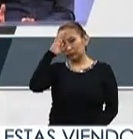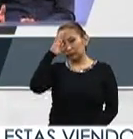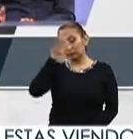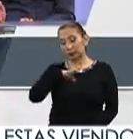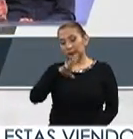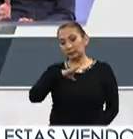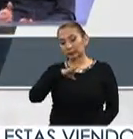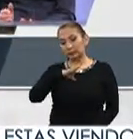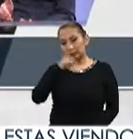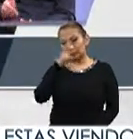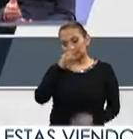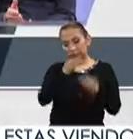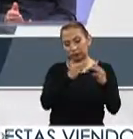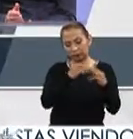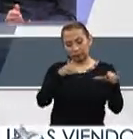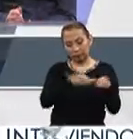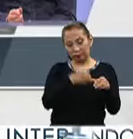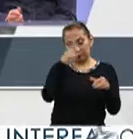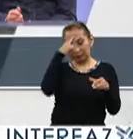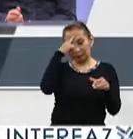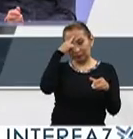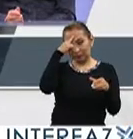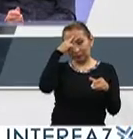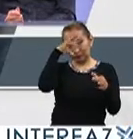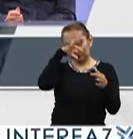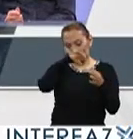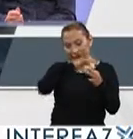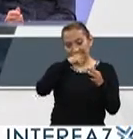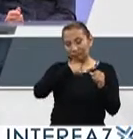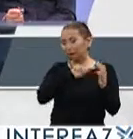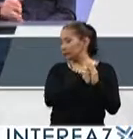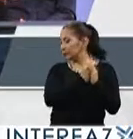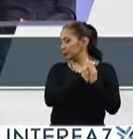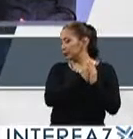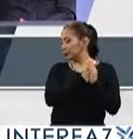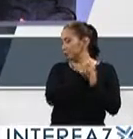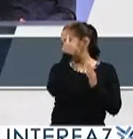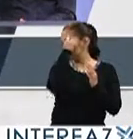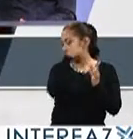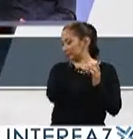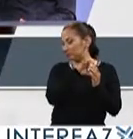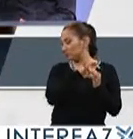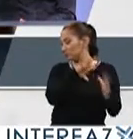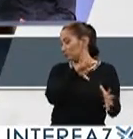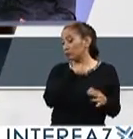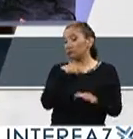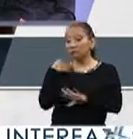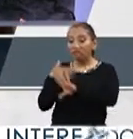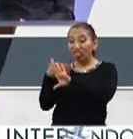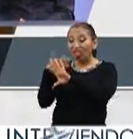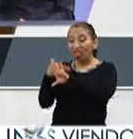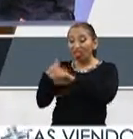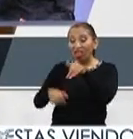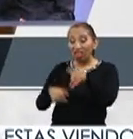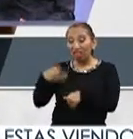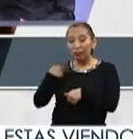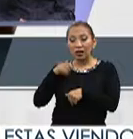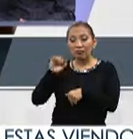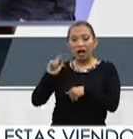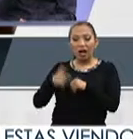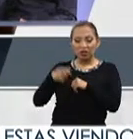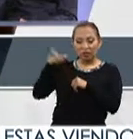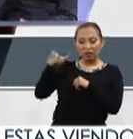es que existe un mundo mental que no le estamos haciendo caso. Y si yo estoy molestando a alguien es porque algo